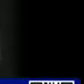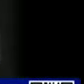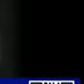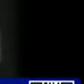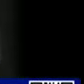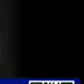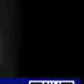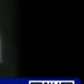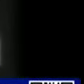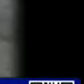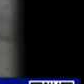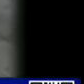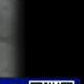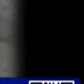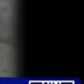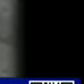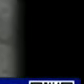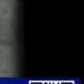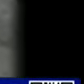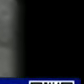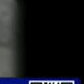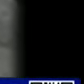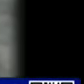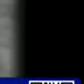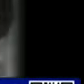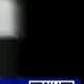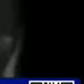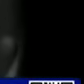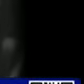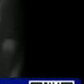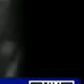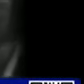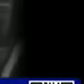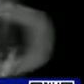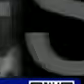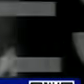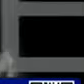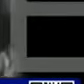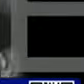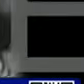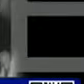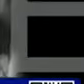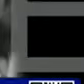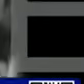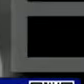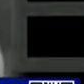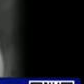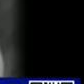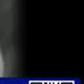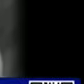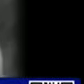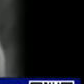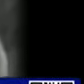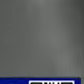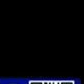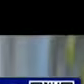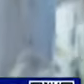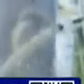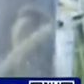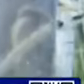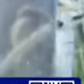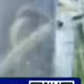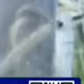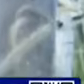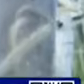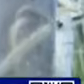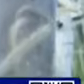favor, 8 se abstuvieron. El hito estaba consumado. 75 años después, la declaración ha trascendido múltiples espacios.